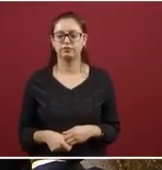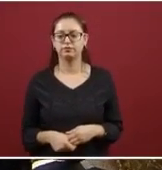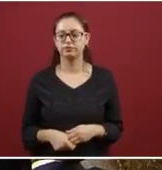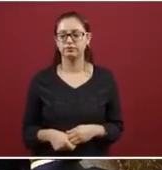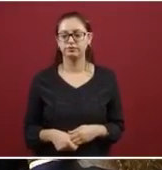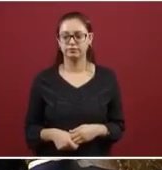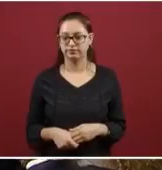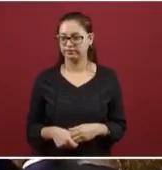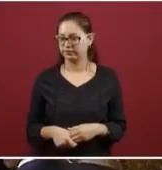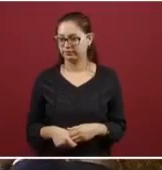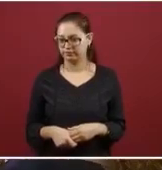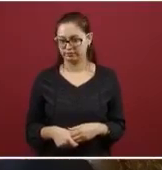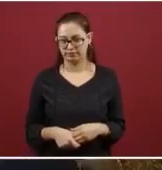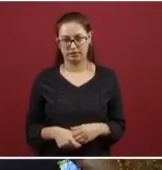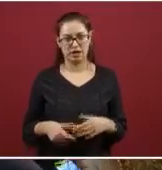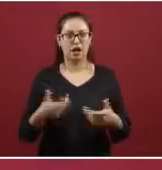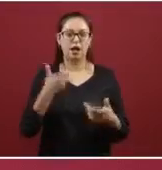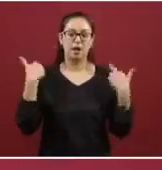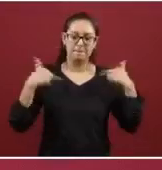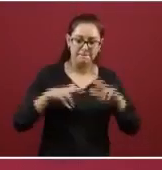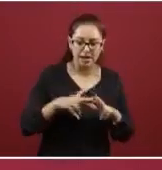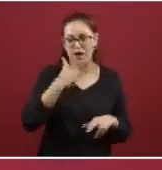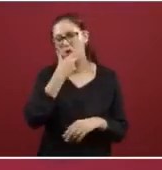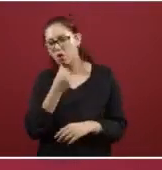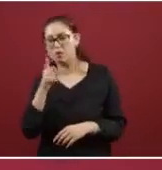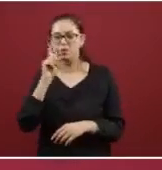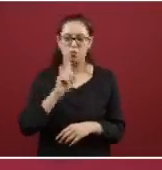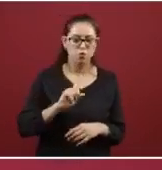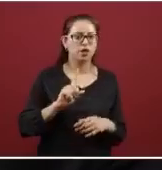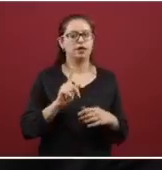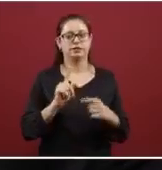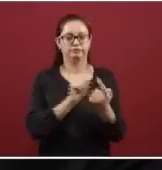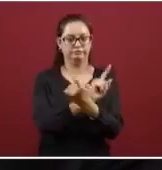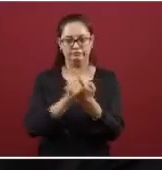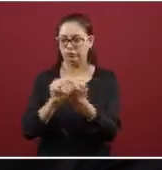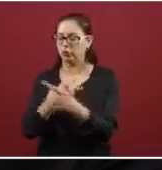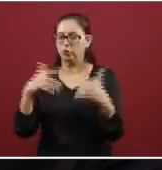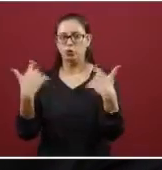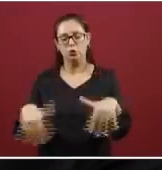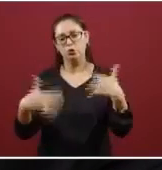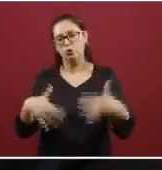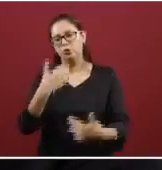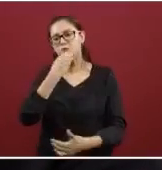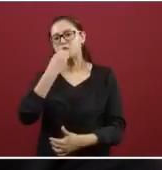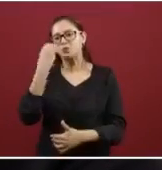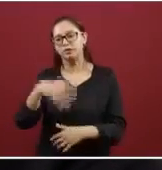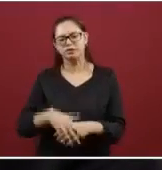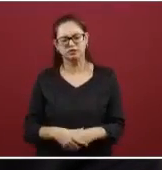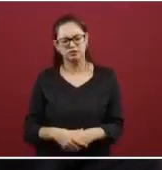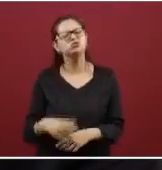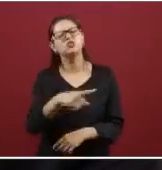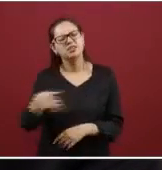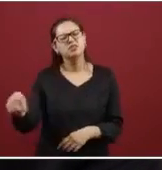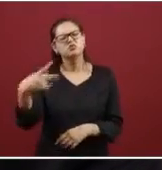con las maestras, los maestros de México, que son muy buenos. ¿Ustedes qué opinan